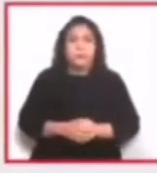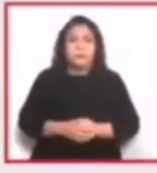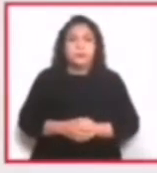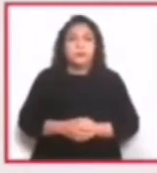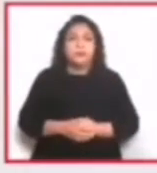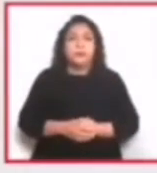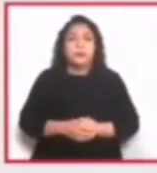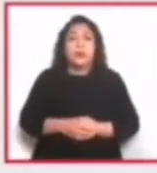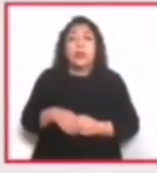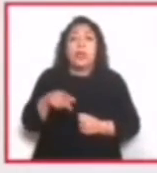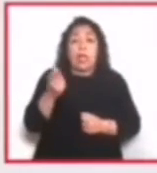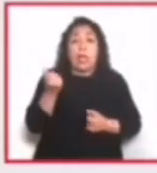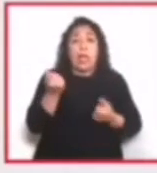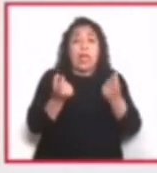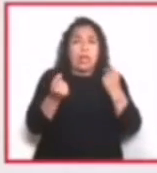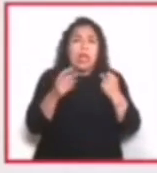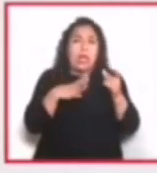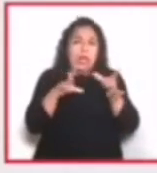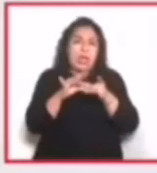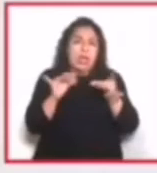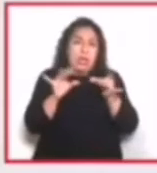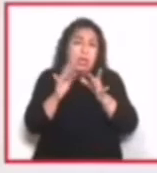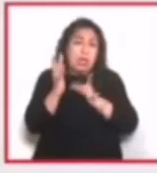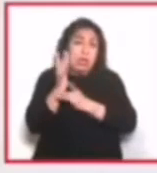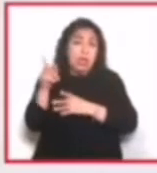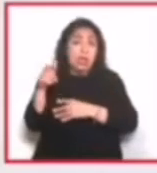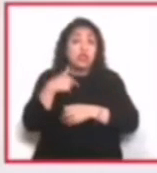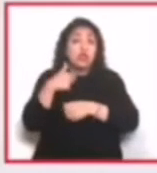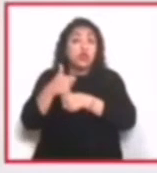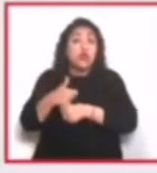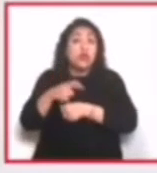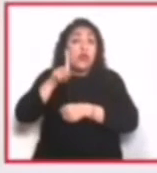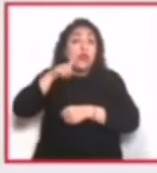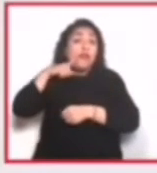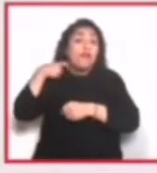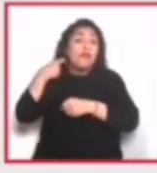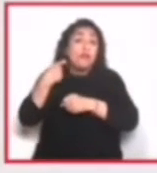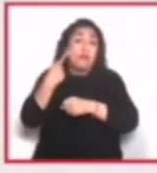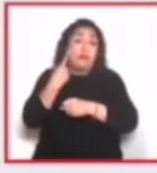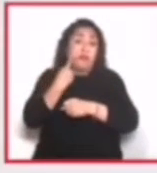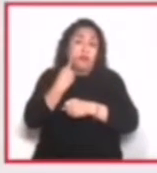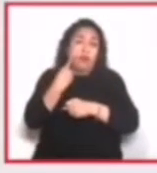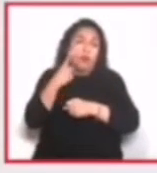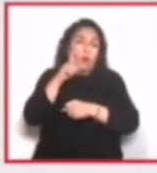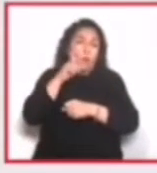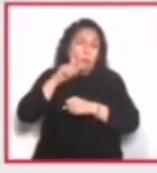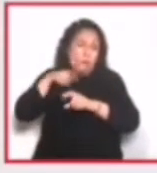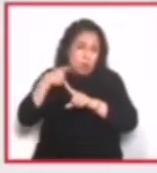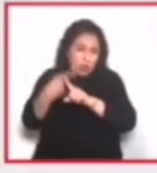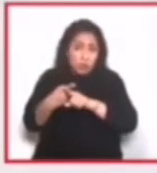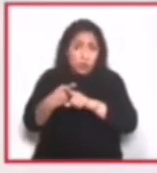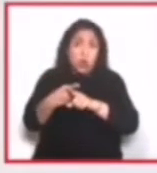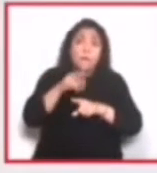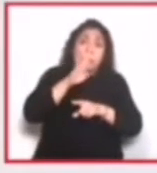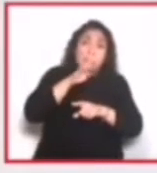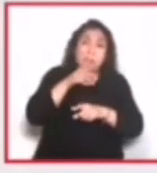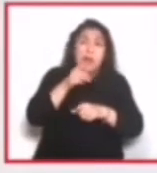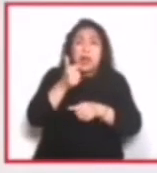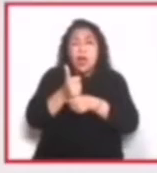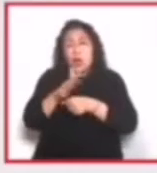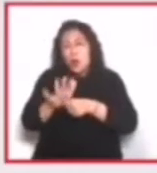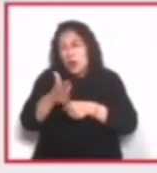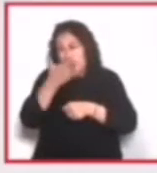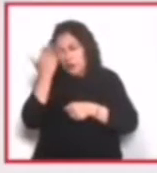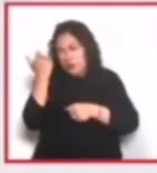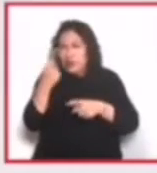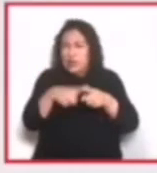Porque ahí hay algunos argumentos de que ella sufrió abuso sexual, si bien no de su madre y de su abuela, no queda claro si fue por parte de su